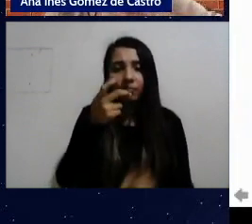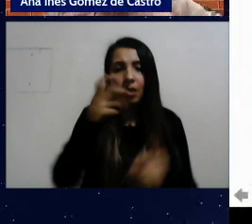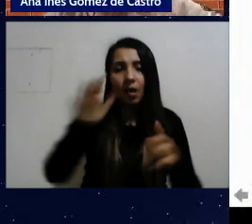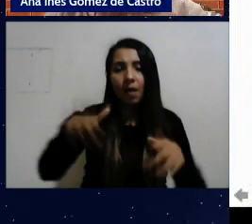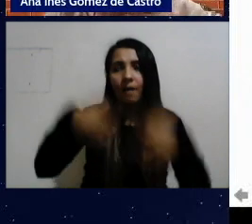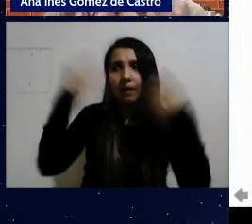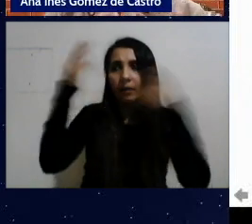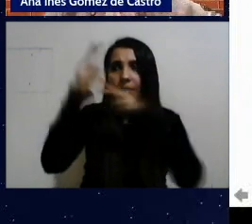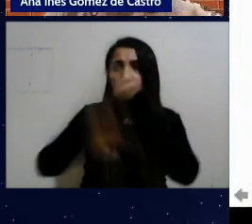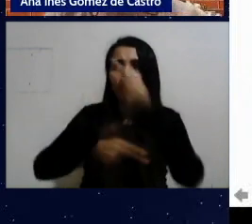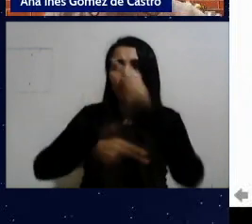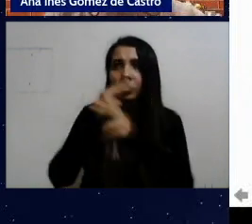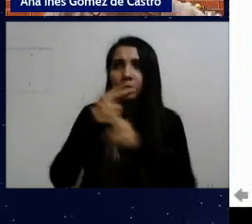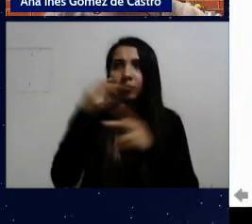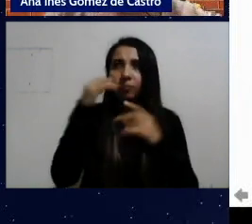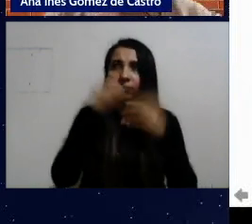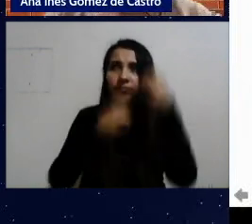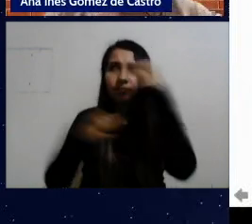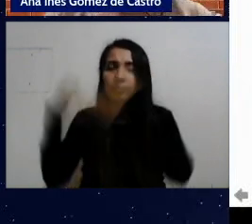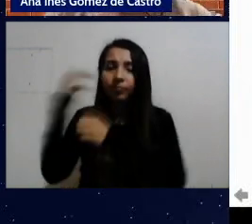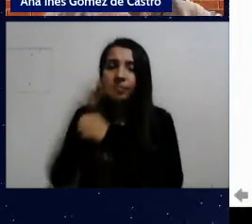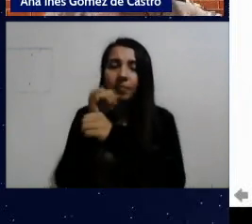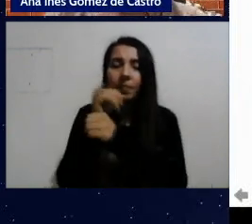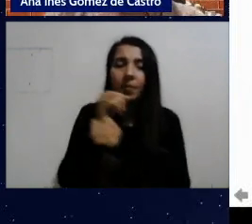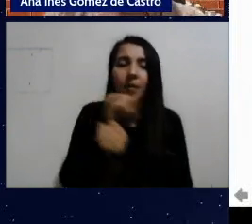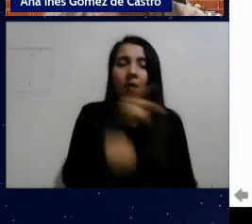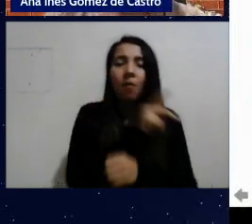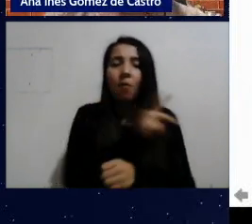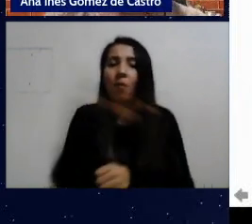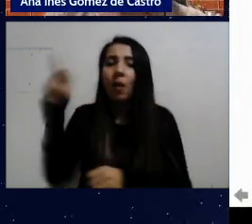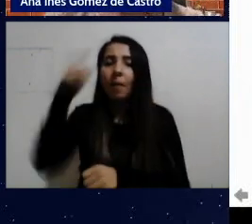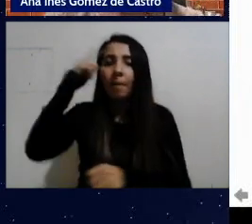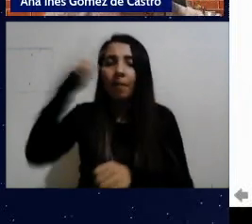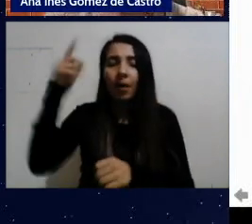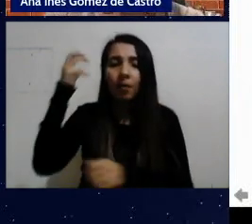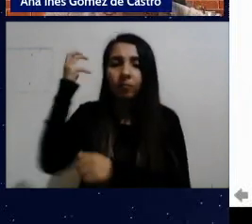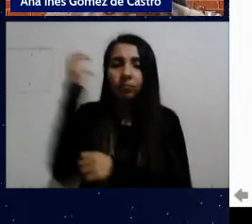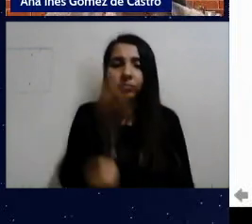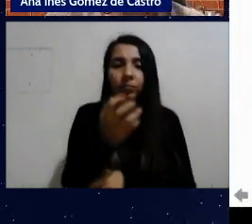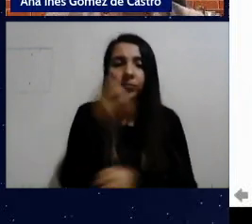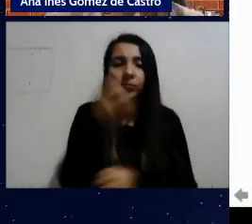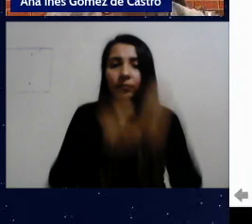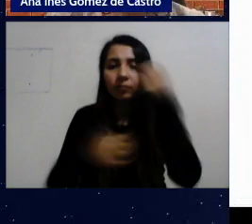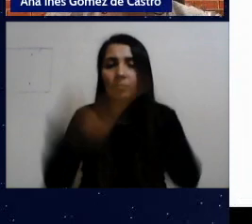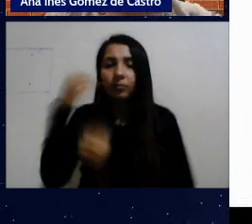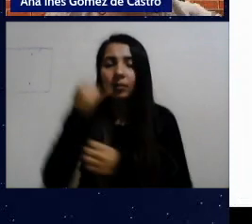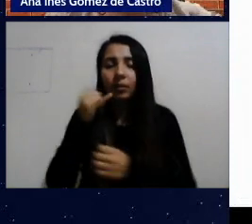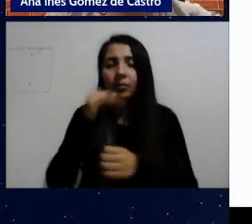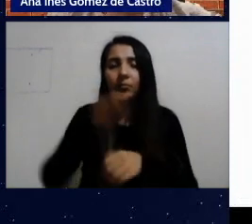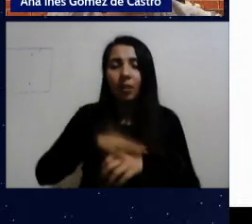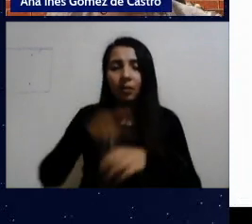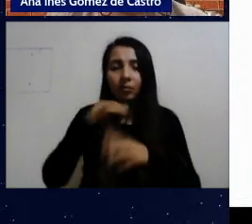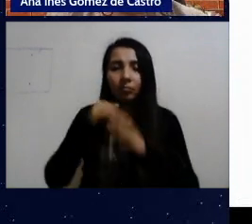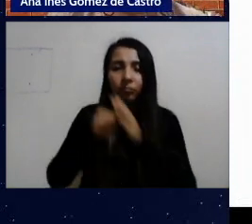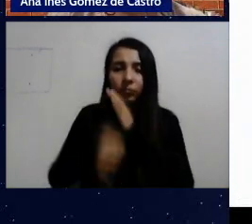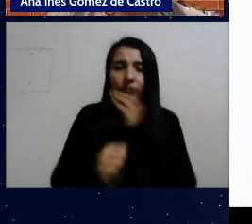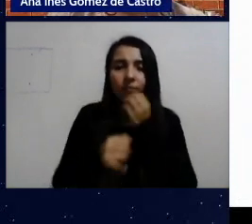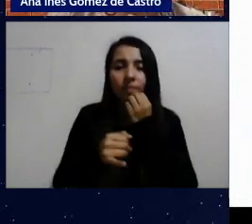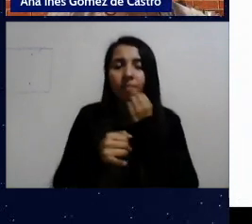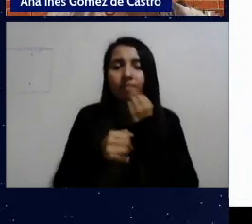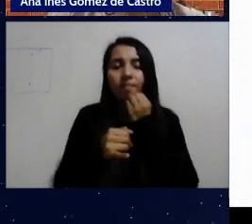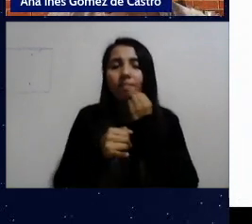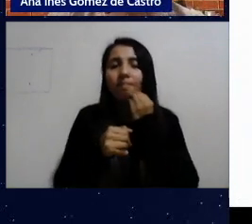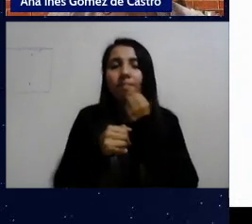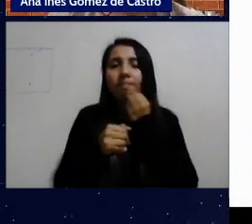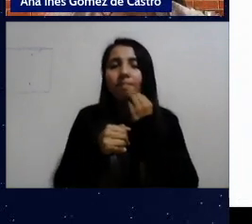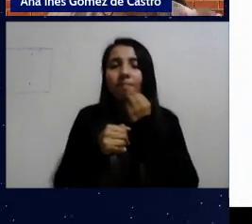que nosotros veríamos en el espacio para composiciones que sean análogas a la de todos los meteoritos que se han observado y se han analizado en la